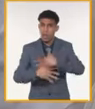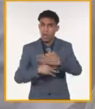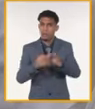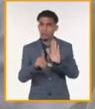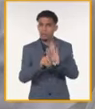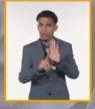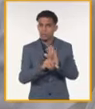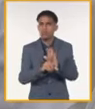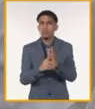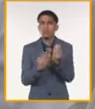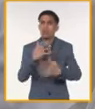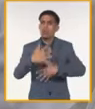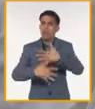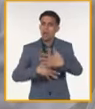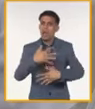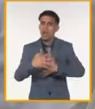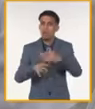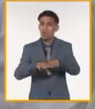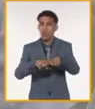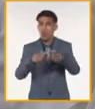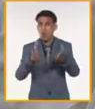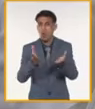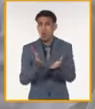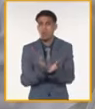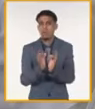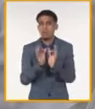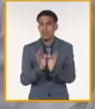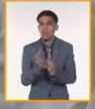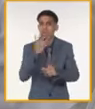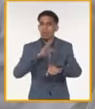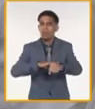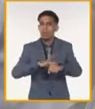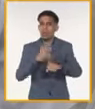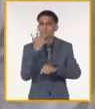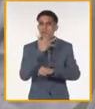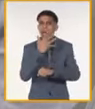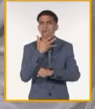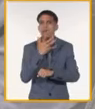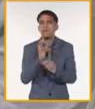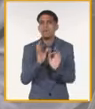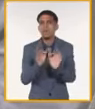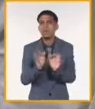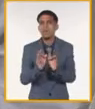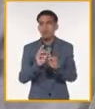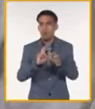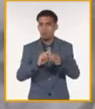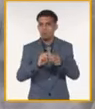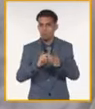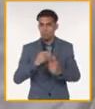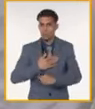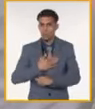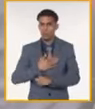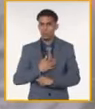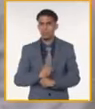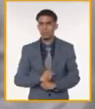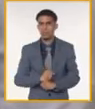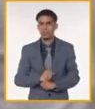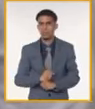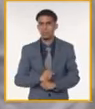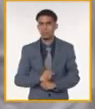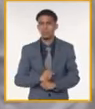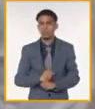determinados problemas no son todos achacable a la a la propiedad la pequeña la mediana y la microempresa